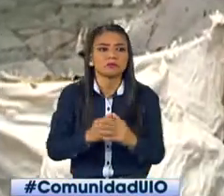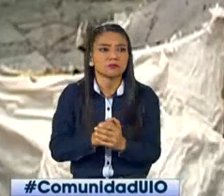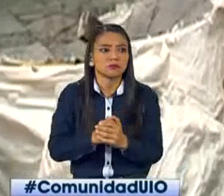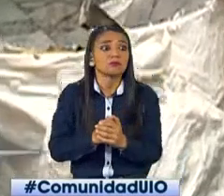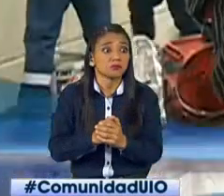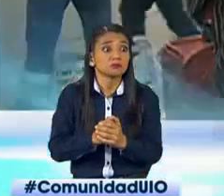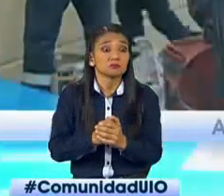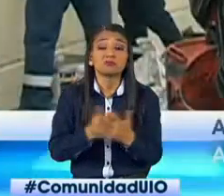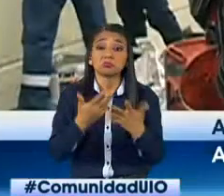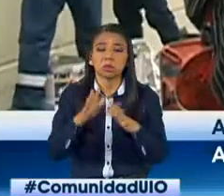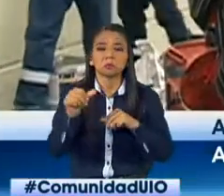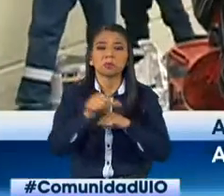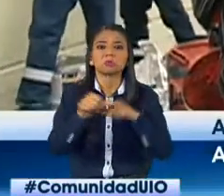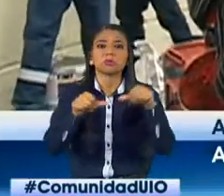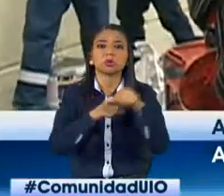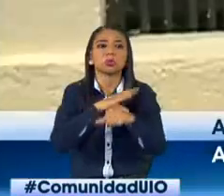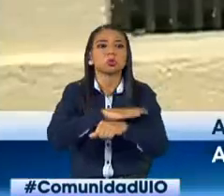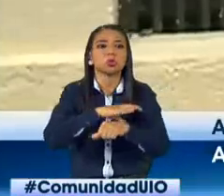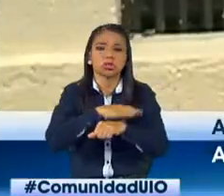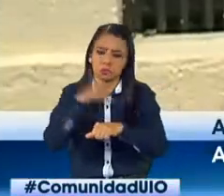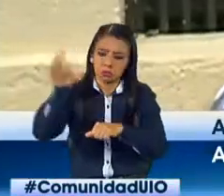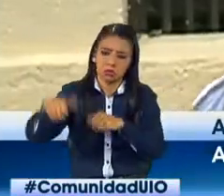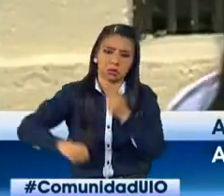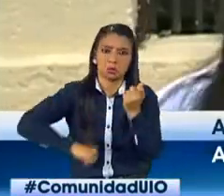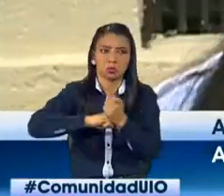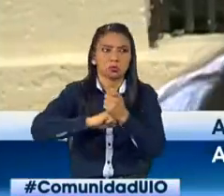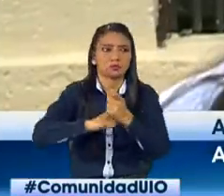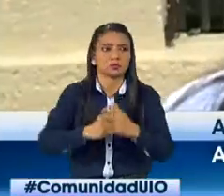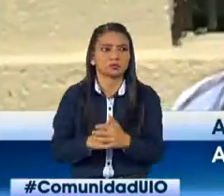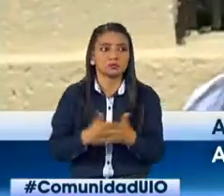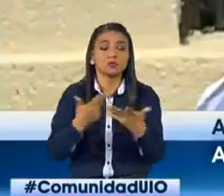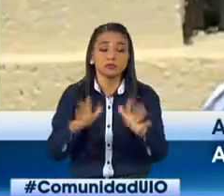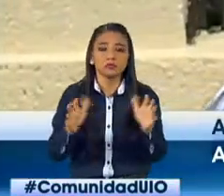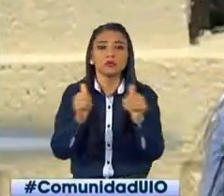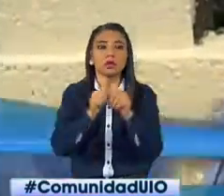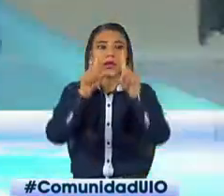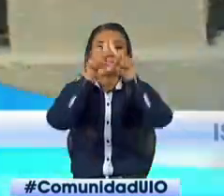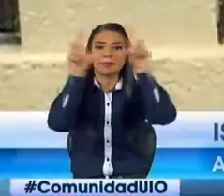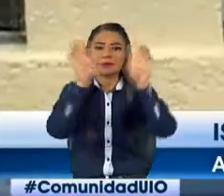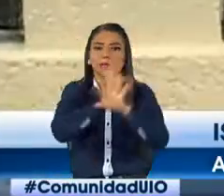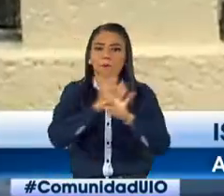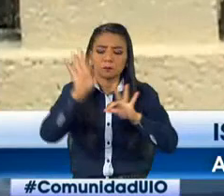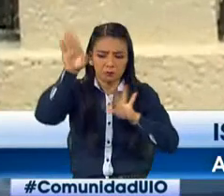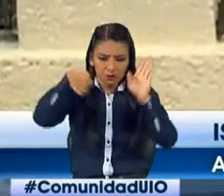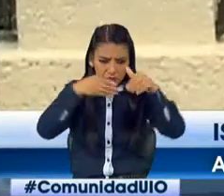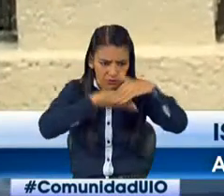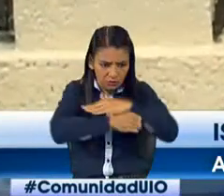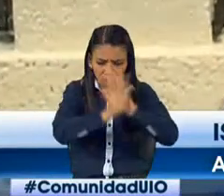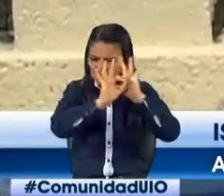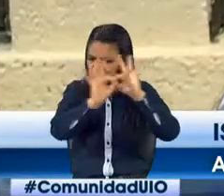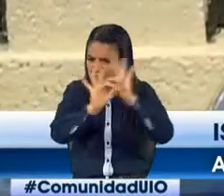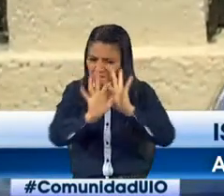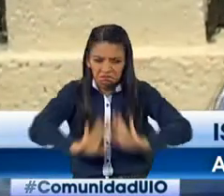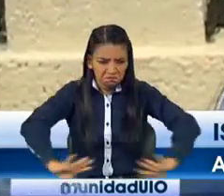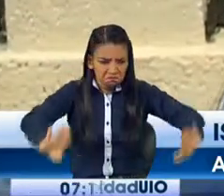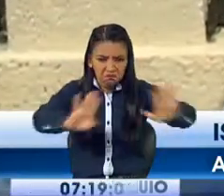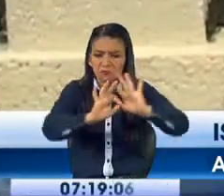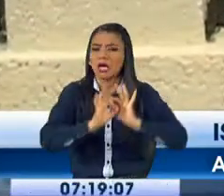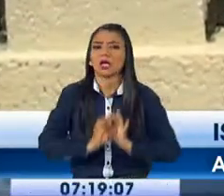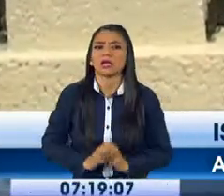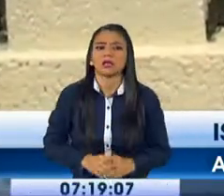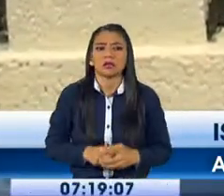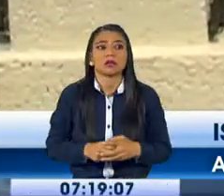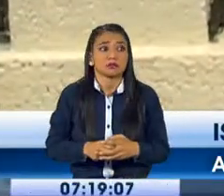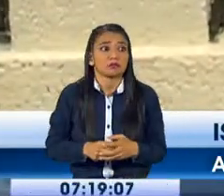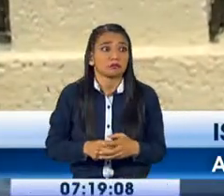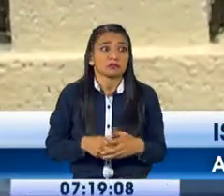con el apoyo de la administración zonal. Estamos coordinando con EMASEO para hacer una limpieza interna y